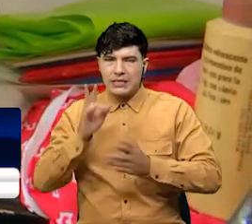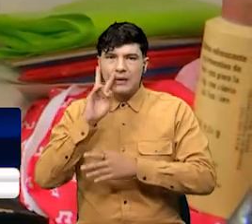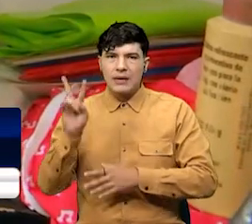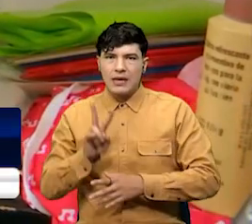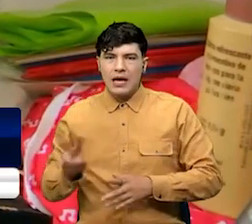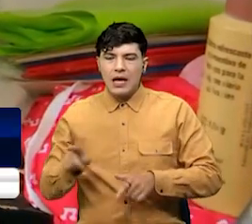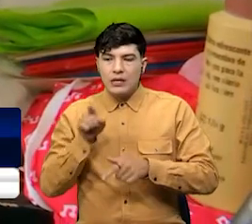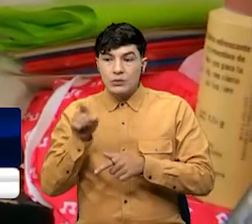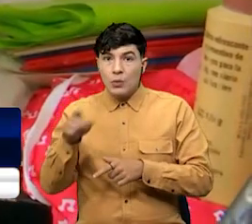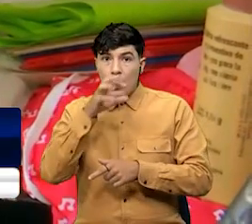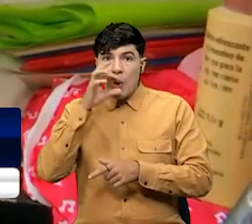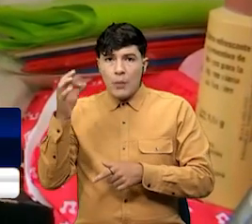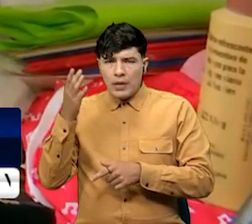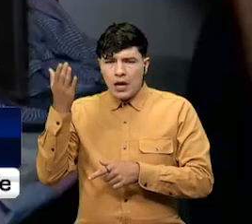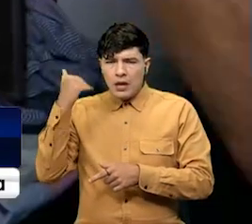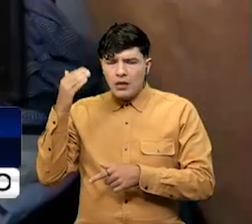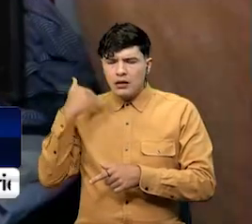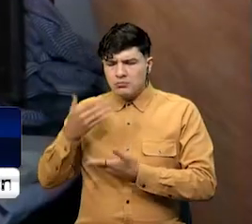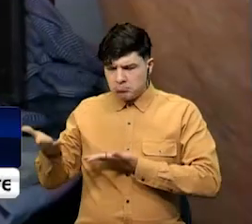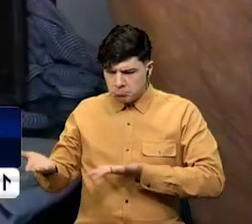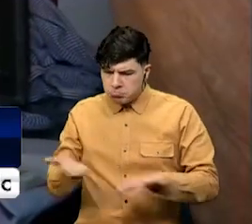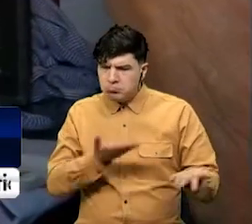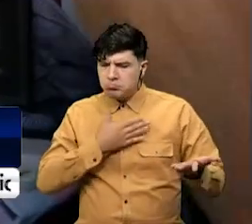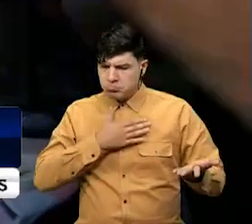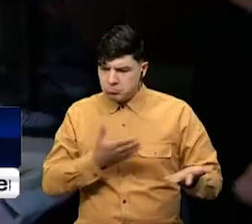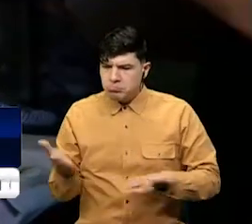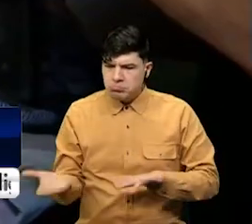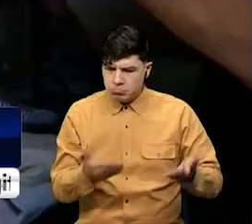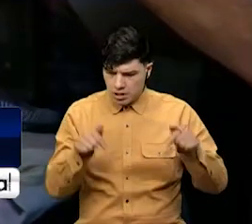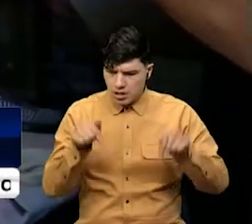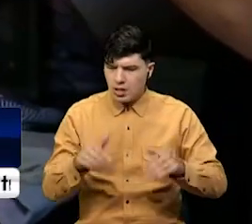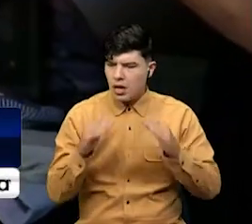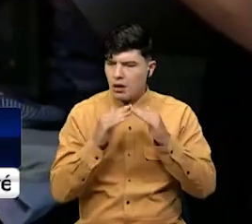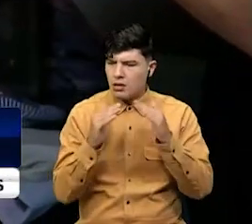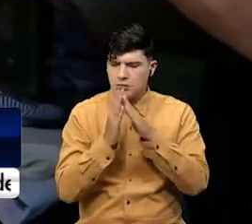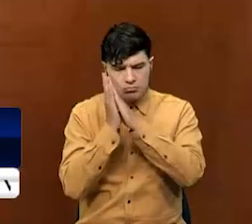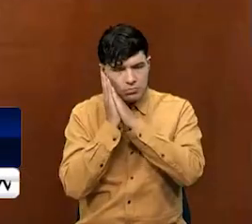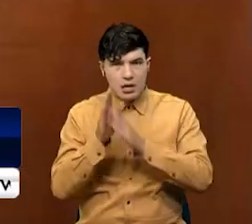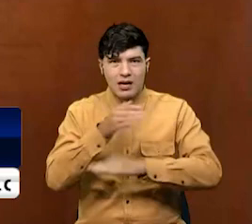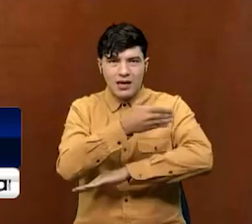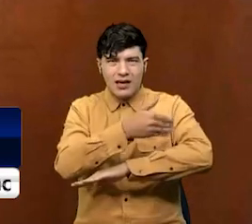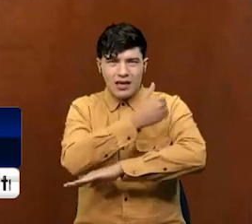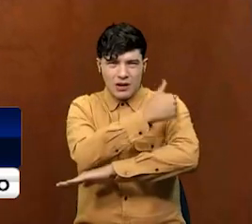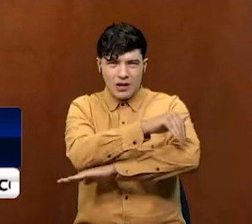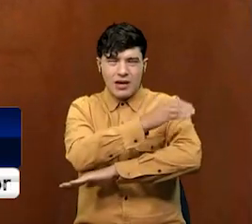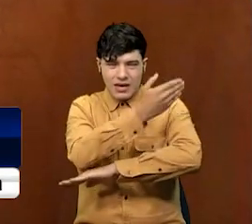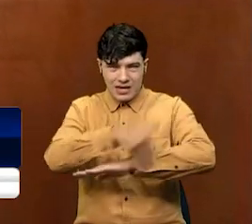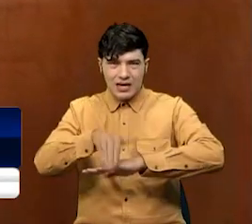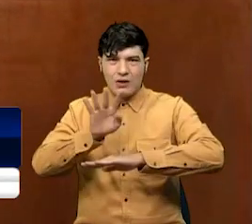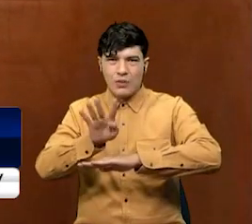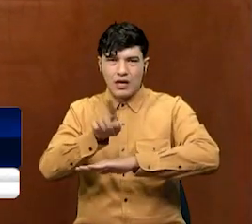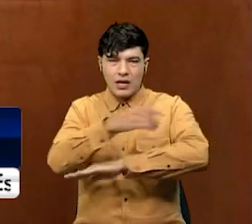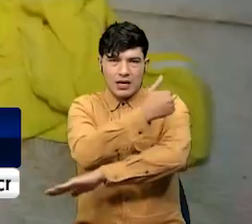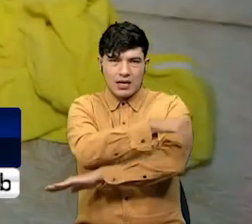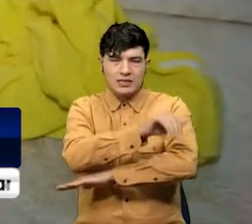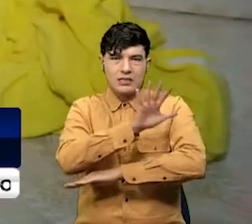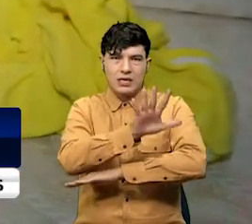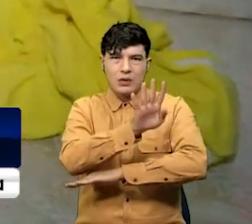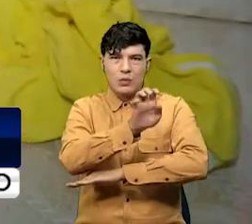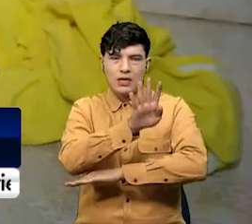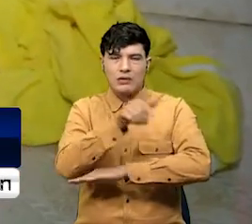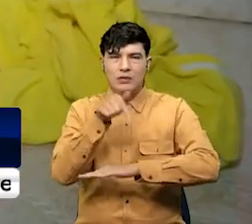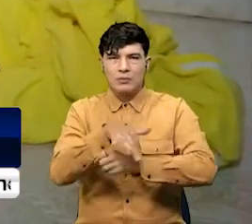de ellos a quien el hombre le había dado posada hace seis meses en su casa de la carrera 41 con calle 59 del barrio estoraques